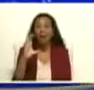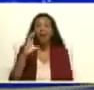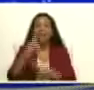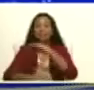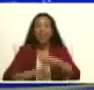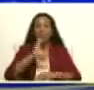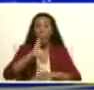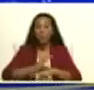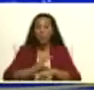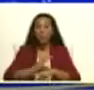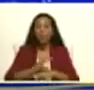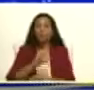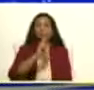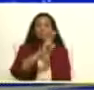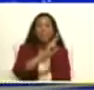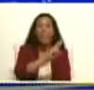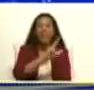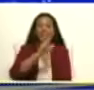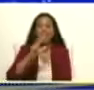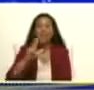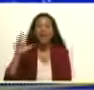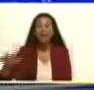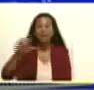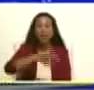Capital, 24 entidades federales,